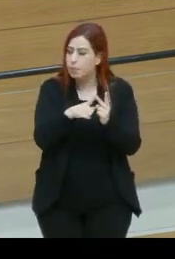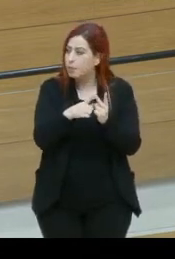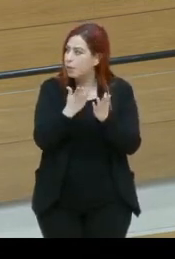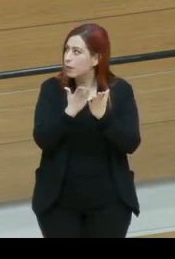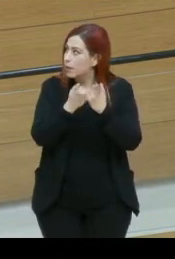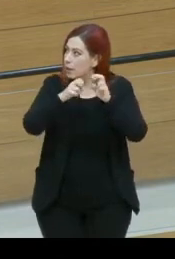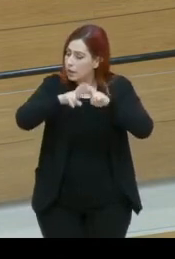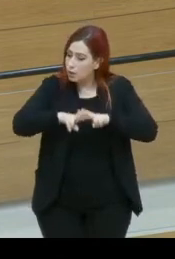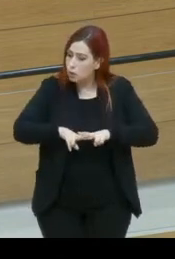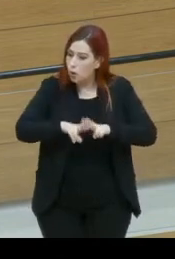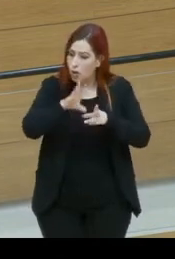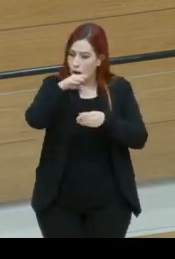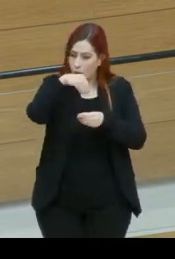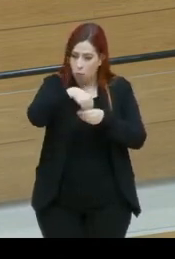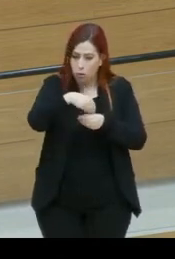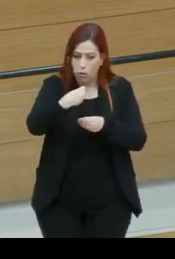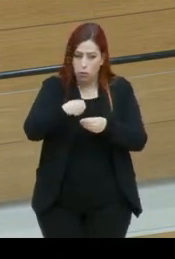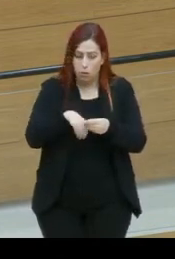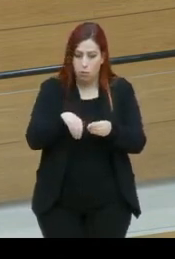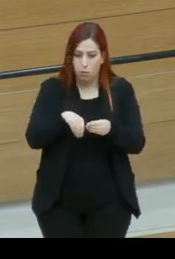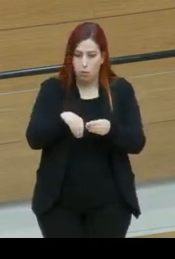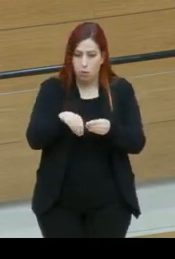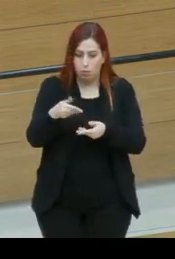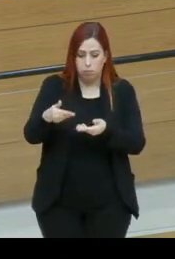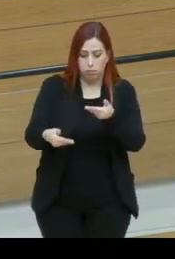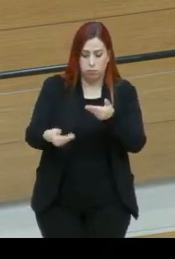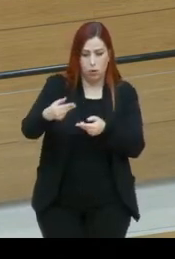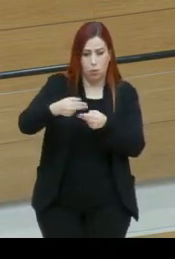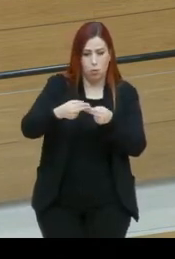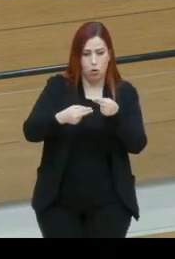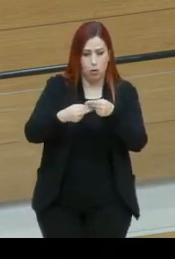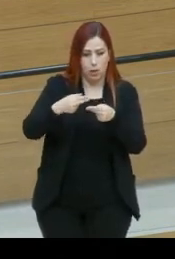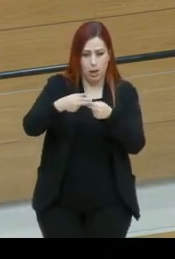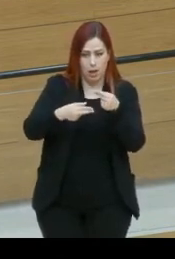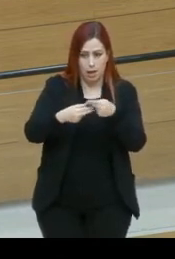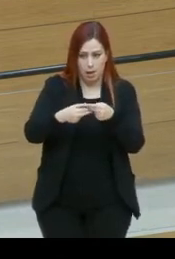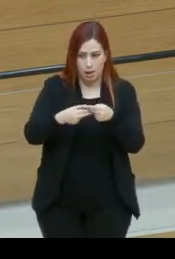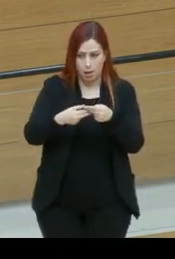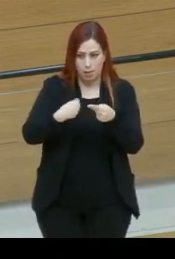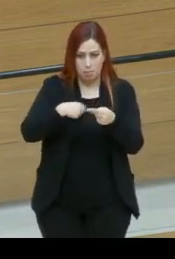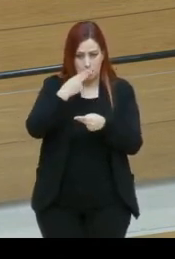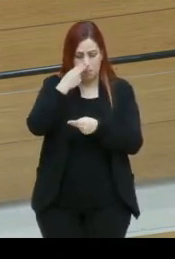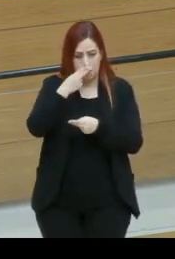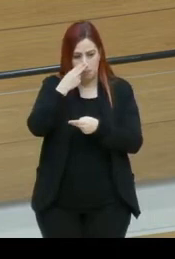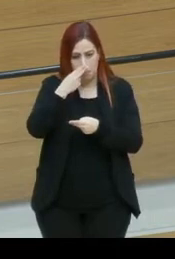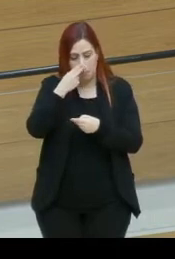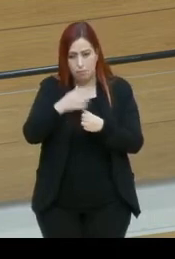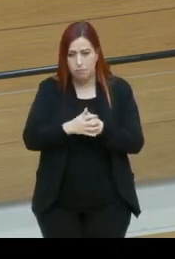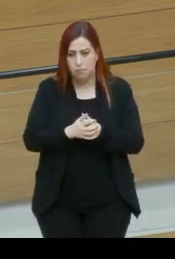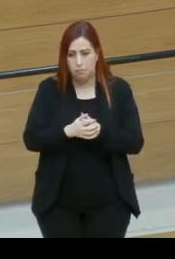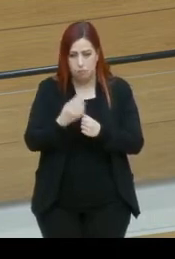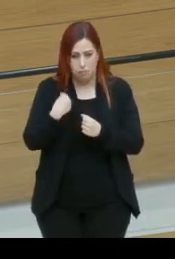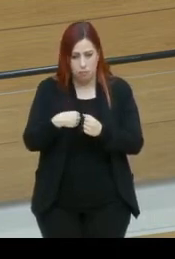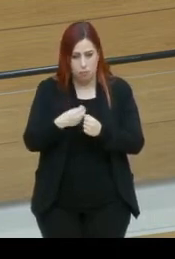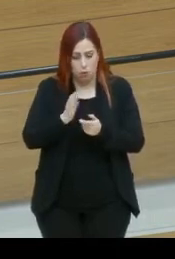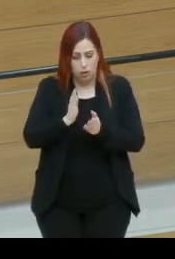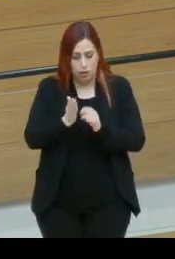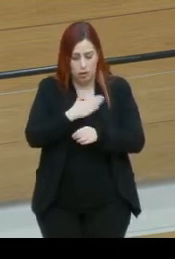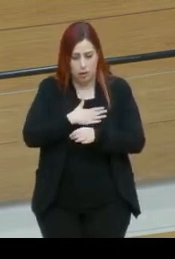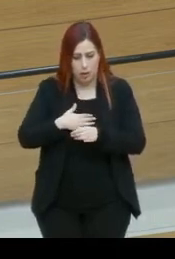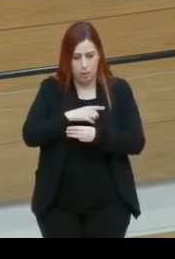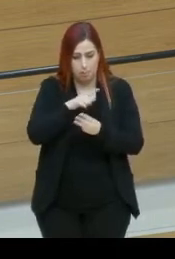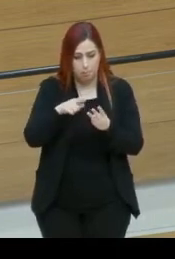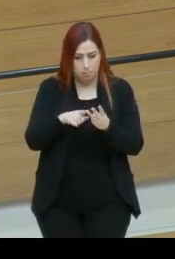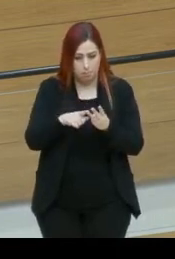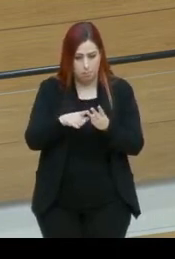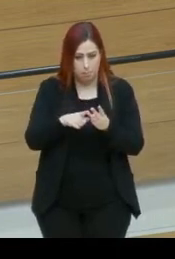estudiamos ese compuesto frente a las proteínas de interés que queremos tratar, y una